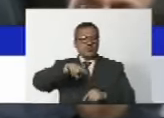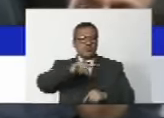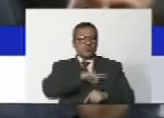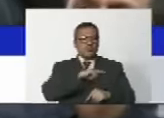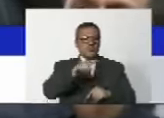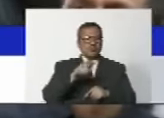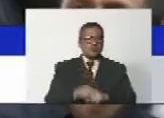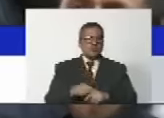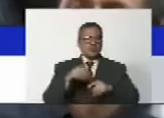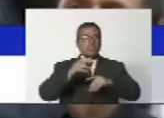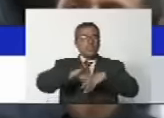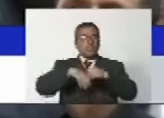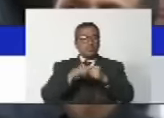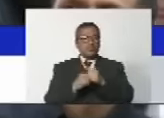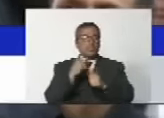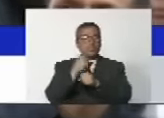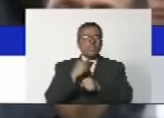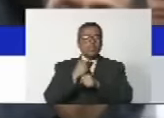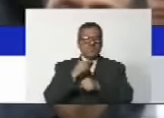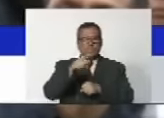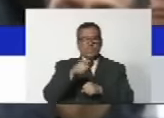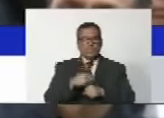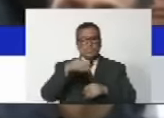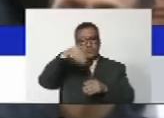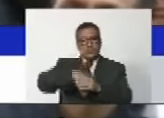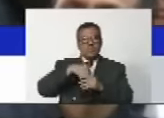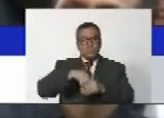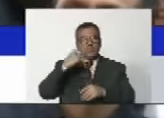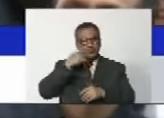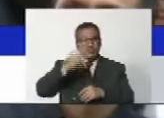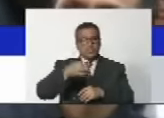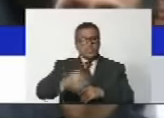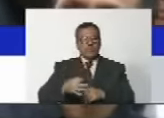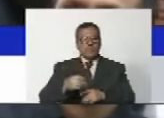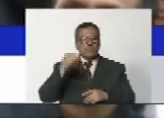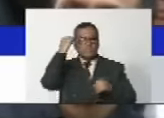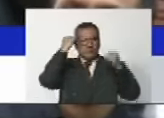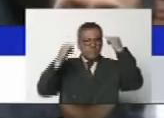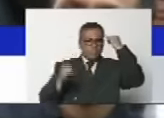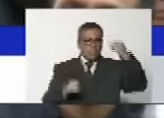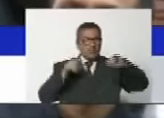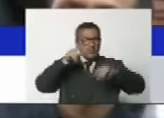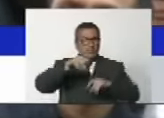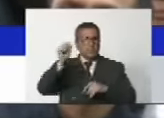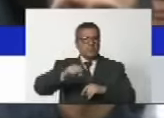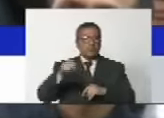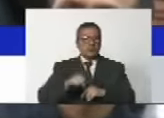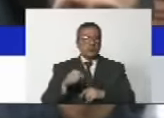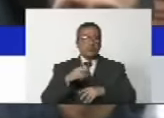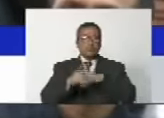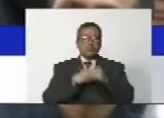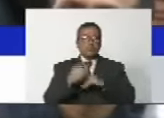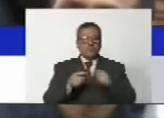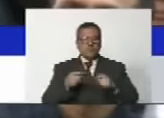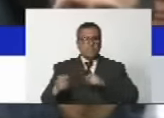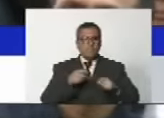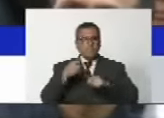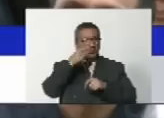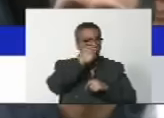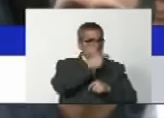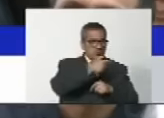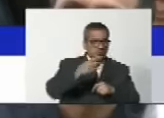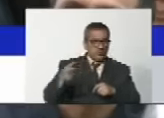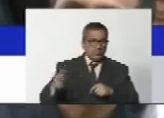bancada democrática, les pedimos votar favorablemente esta iniciativa y, por supuesto, haremos control,